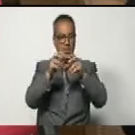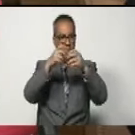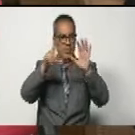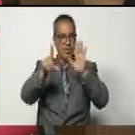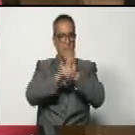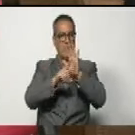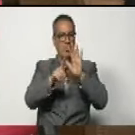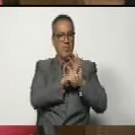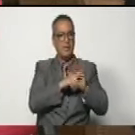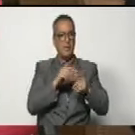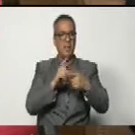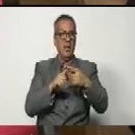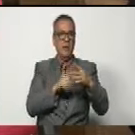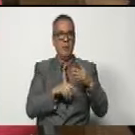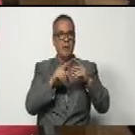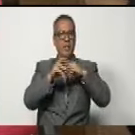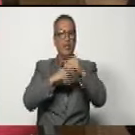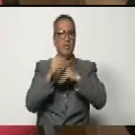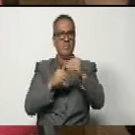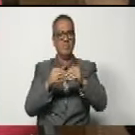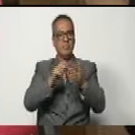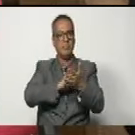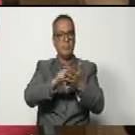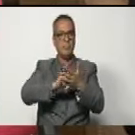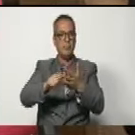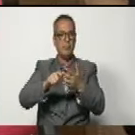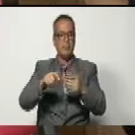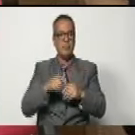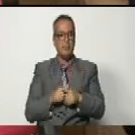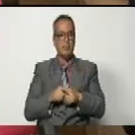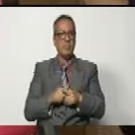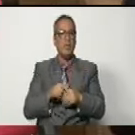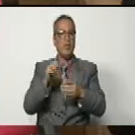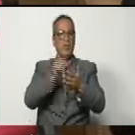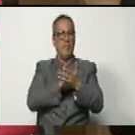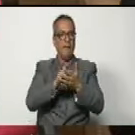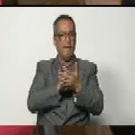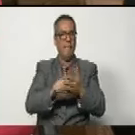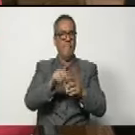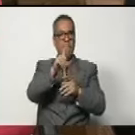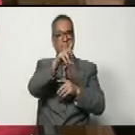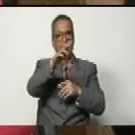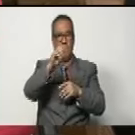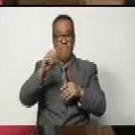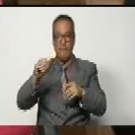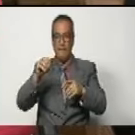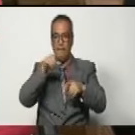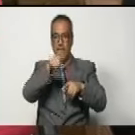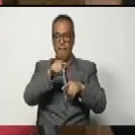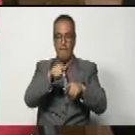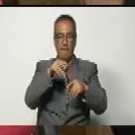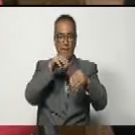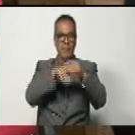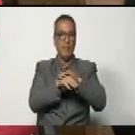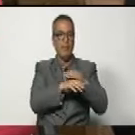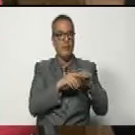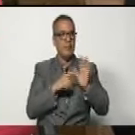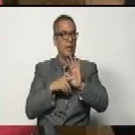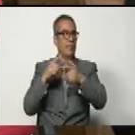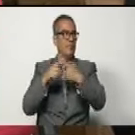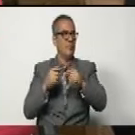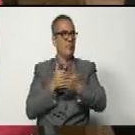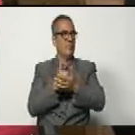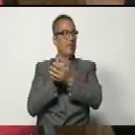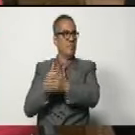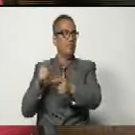del artículo 100, el cual queda redactado en los siguientes términos. Artículo 100. Quien viole o menoscabe el derecho al apoyo